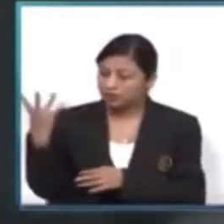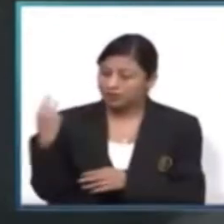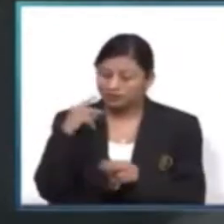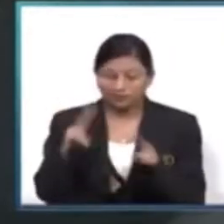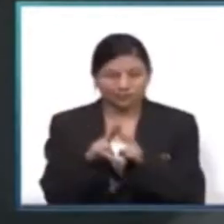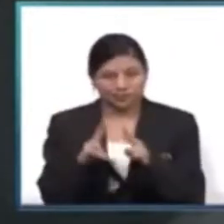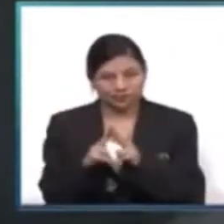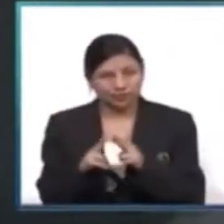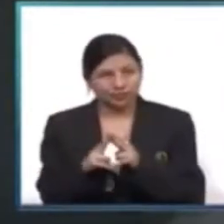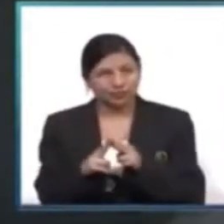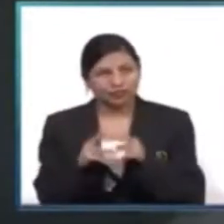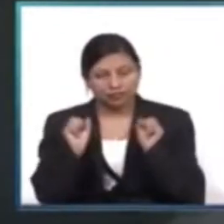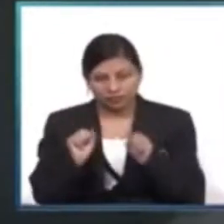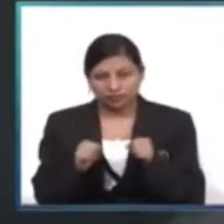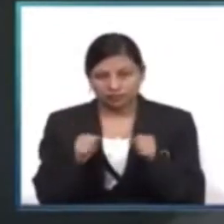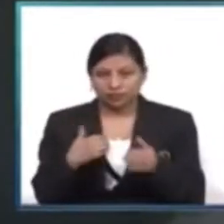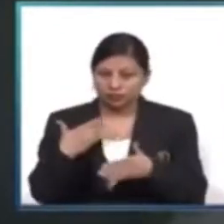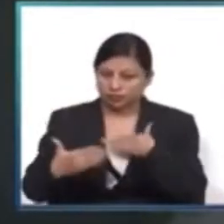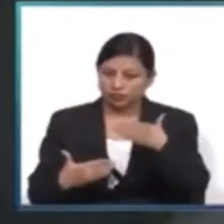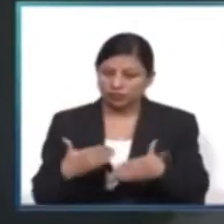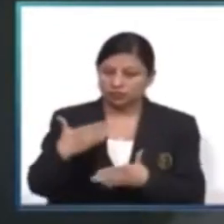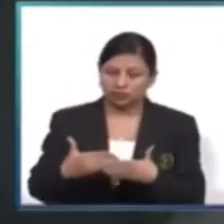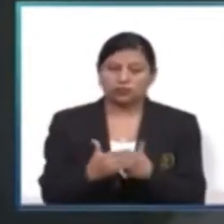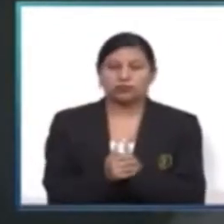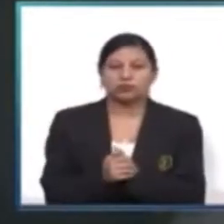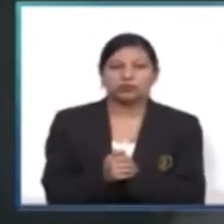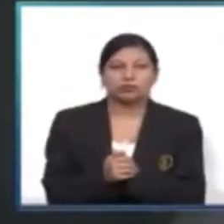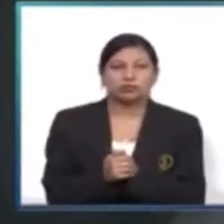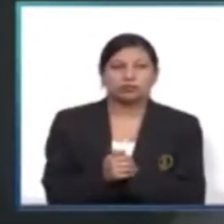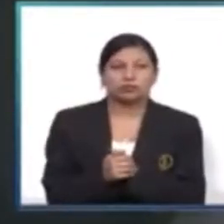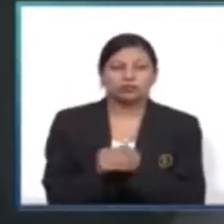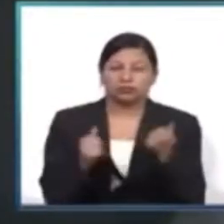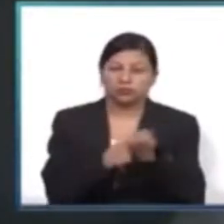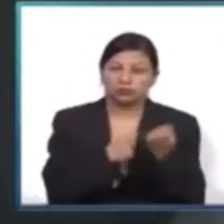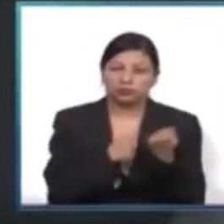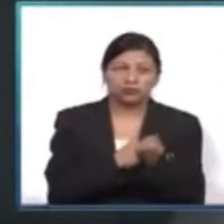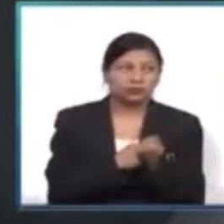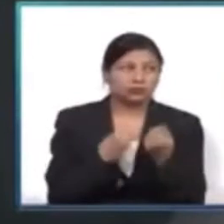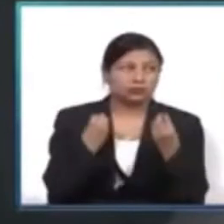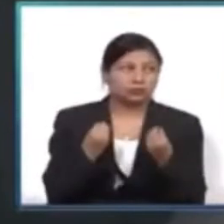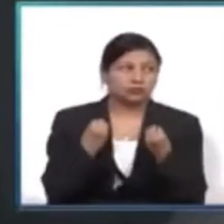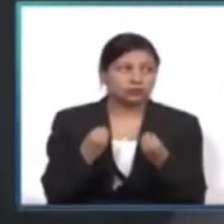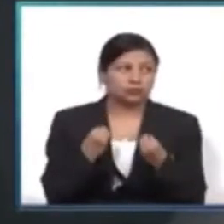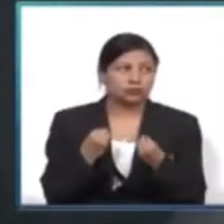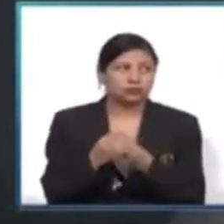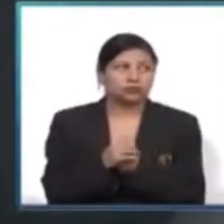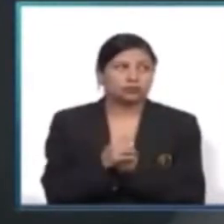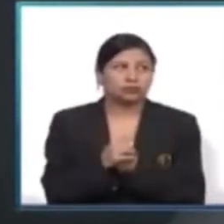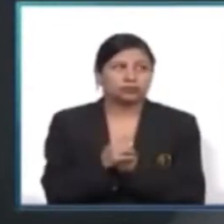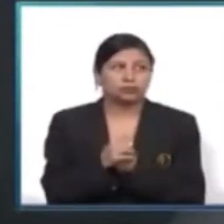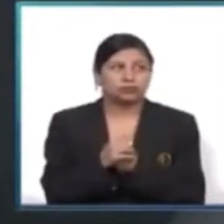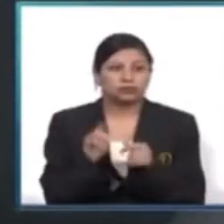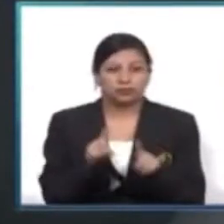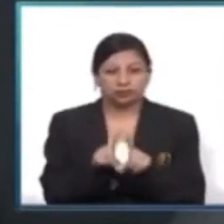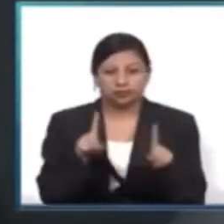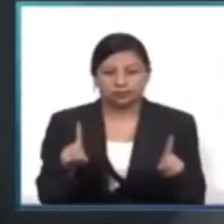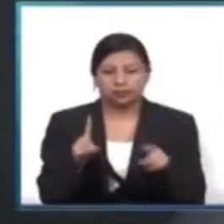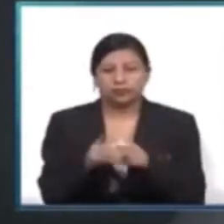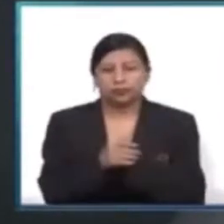ya ponerse en marcha. Así que creo que ellos han contribuido a una cantidad, digamos, de